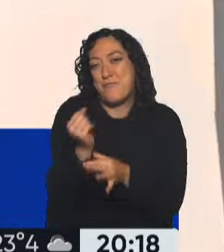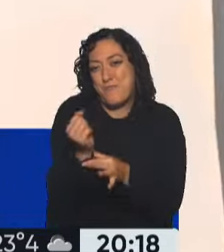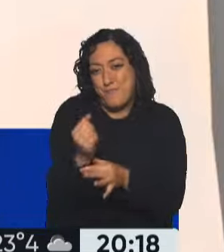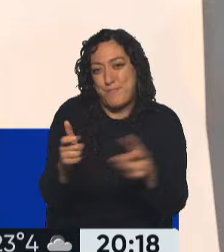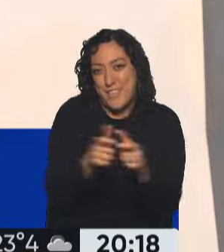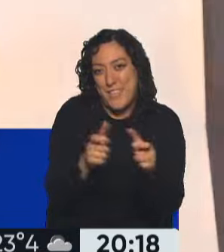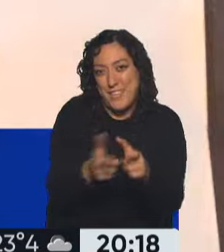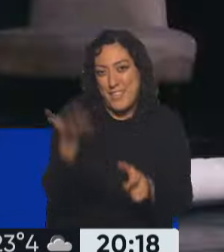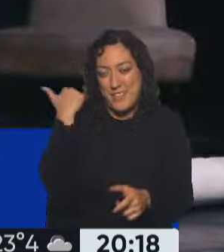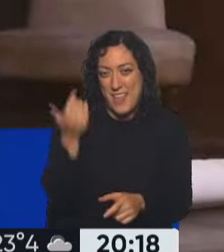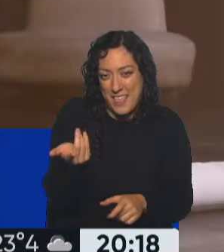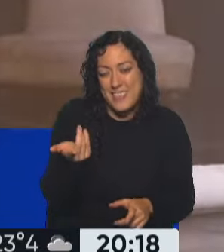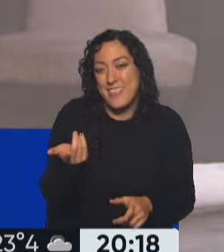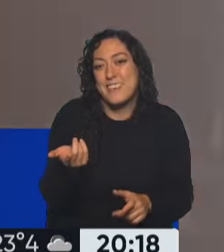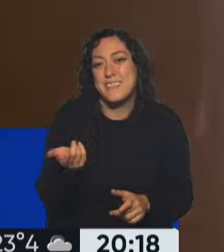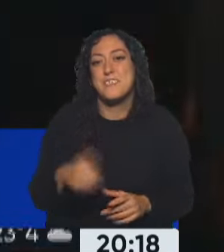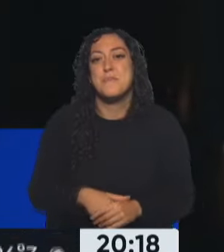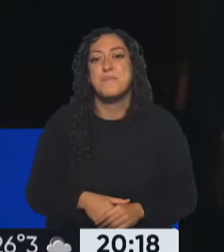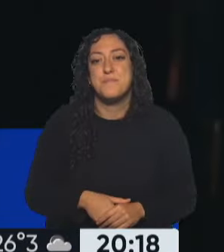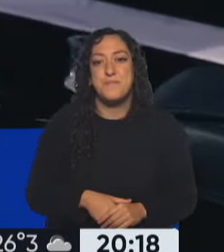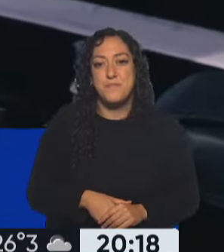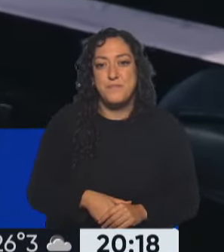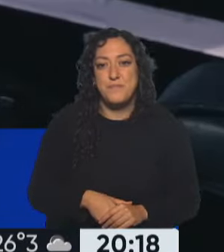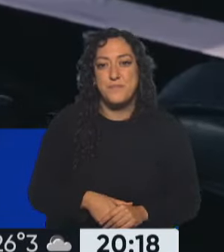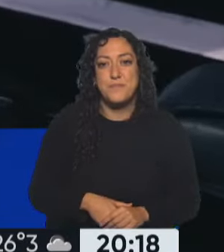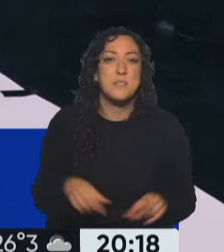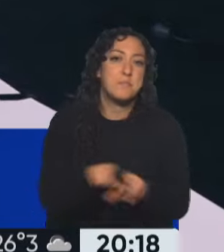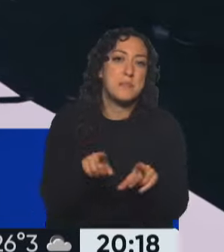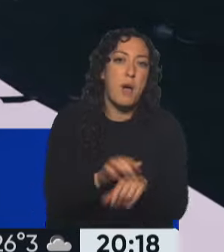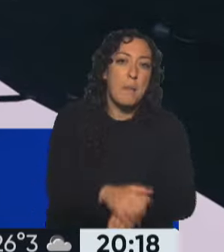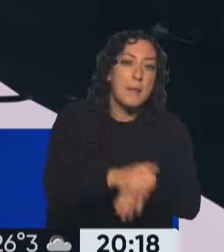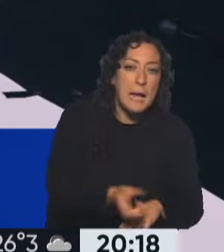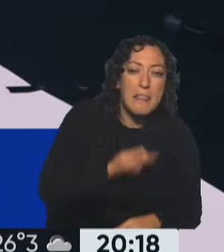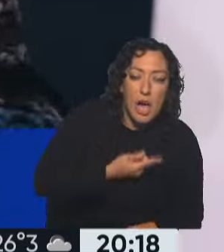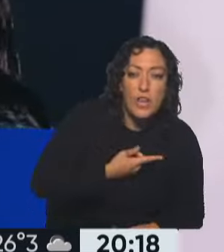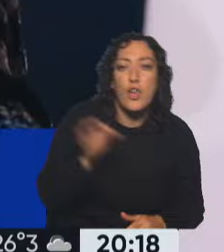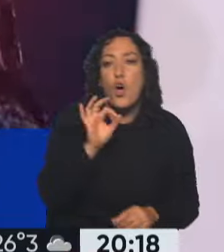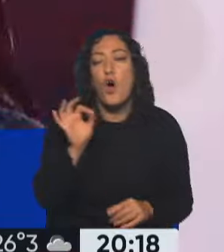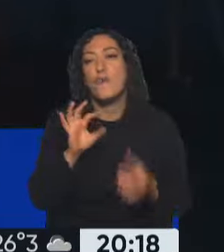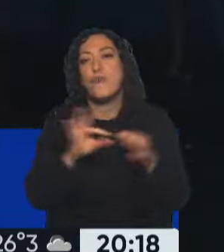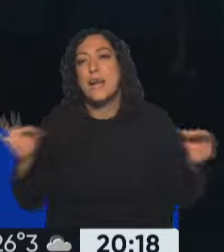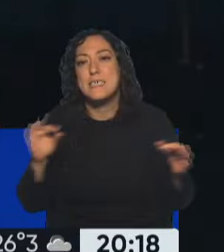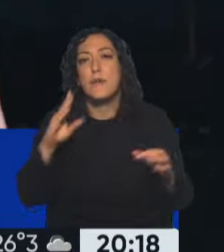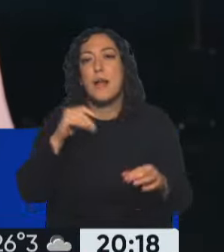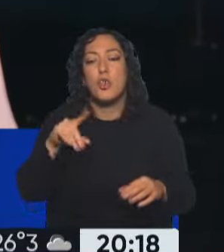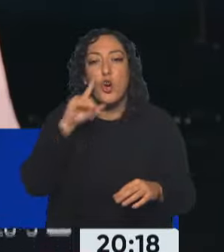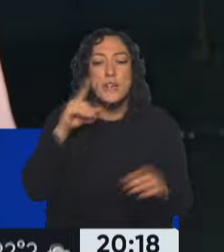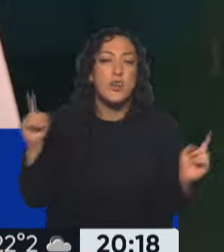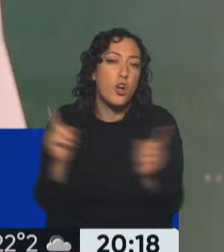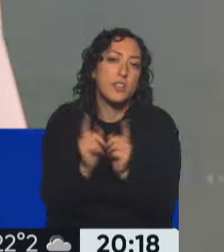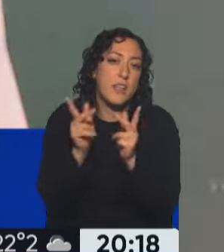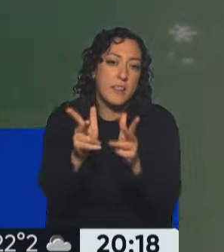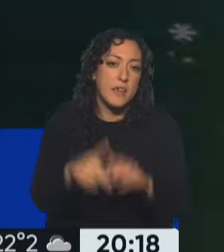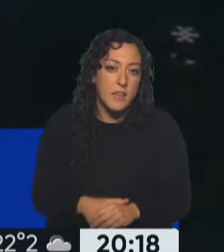esta obra Esperando la Carroza, como ¿dónde está mi amiga?, o la frase de Luis Brandoni, que la voy a resumir solamente en